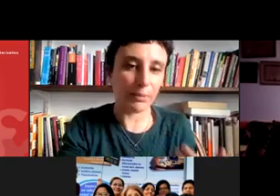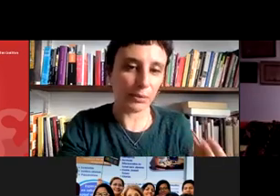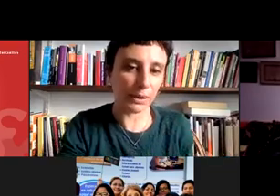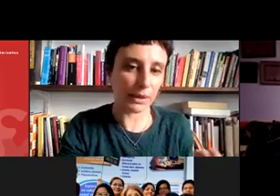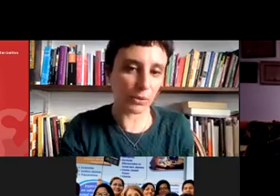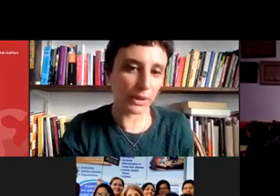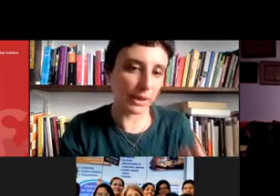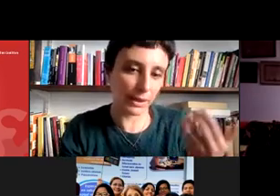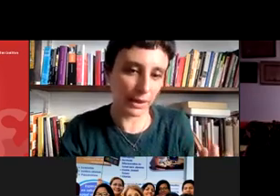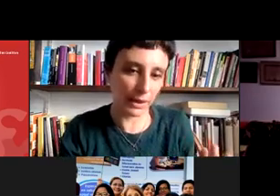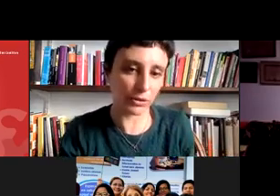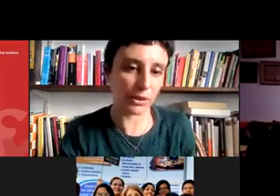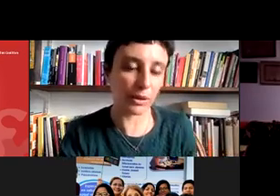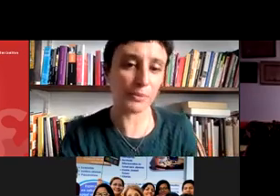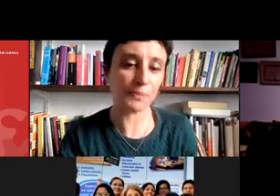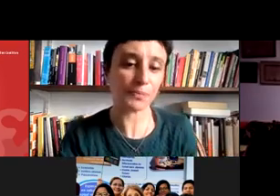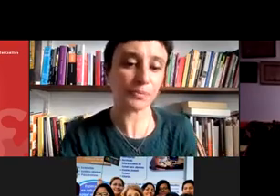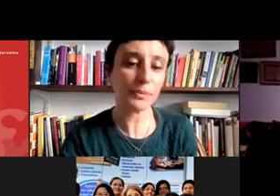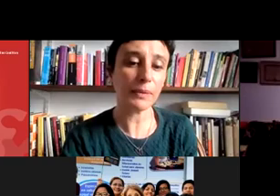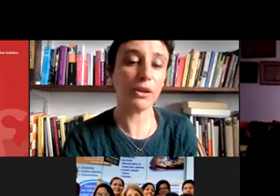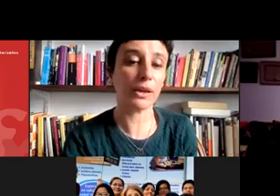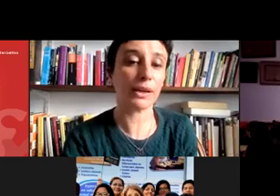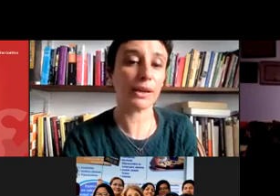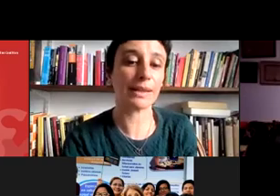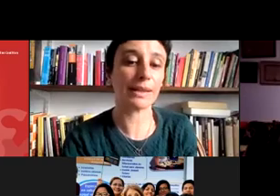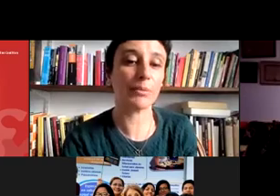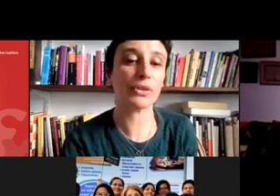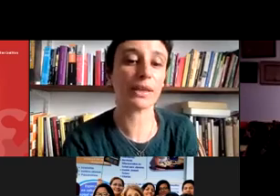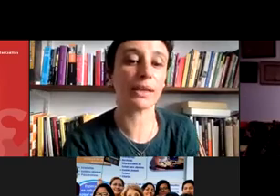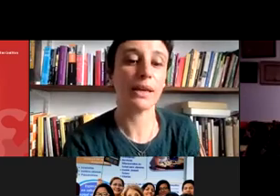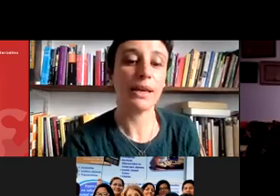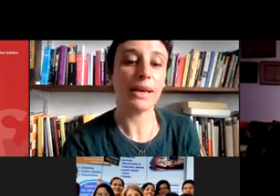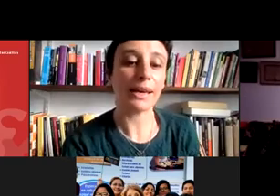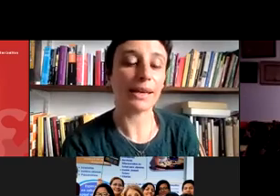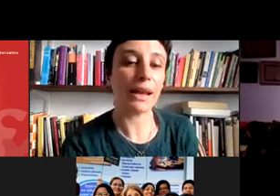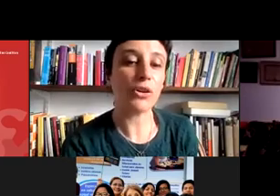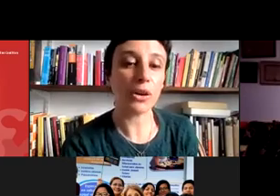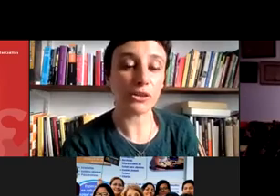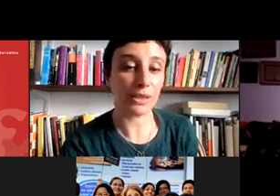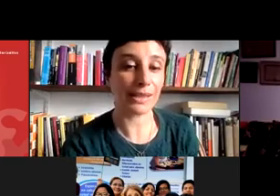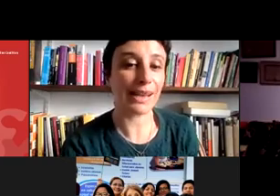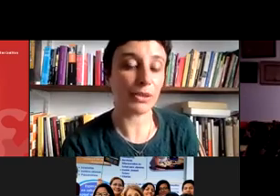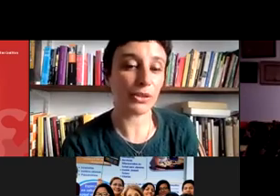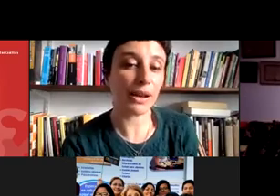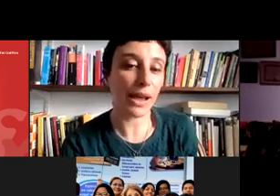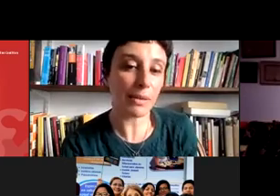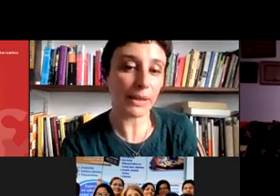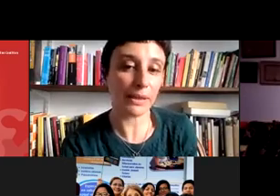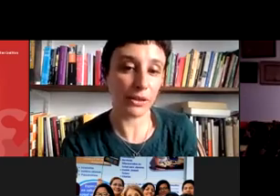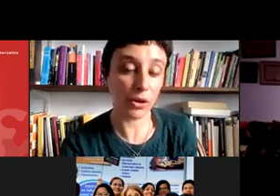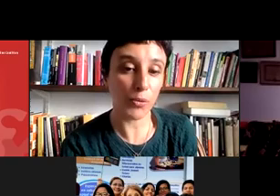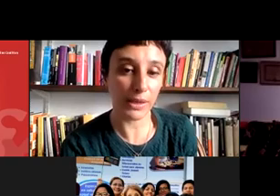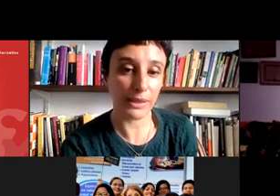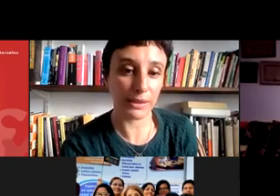como la pregunta que surge casi todo el tiempo, lo que resaltamos es que en general los casos en que las personas